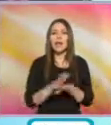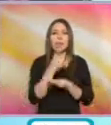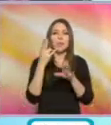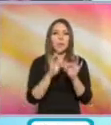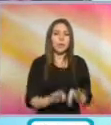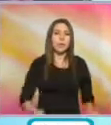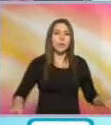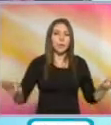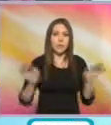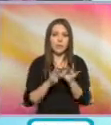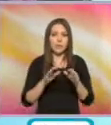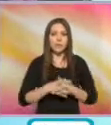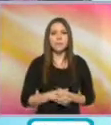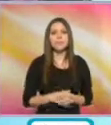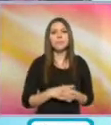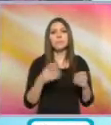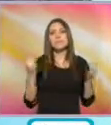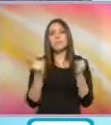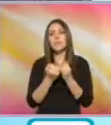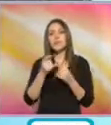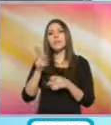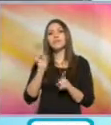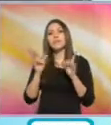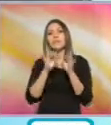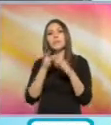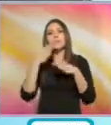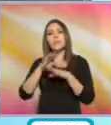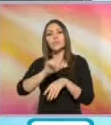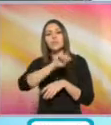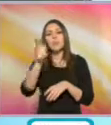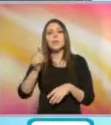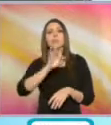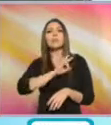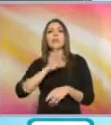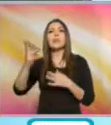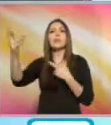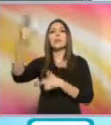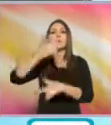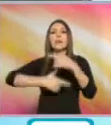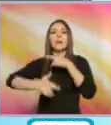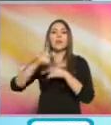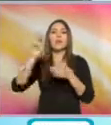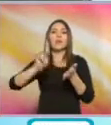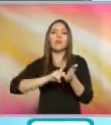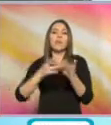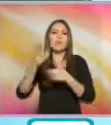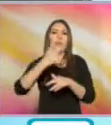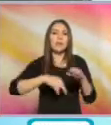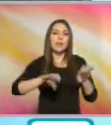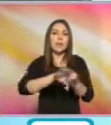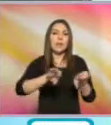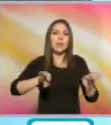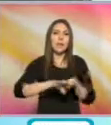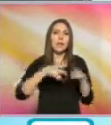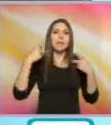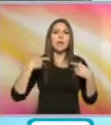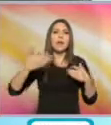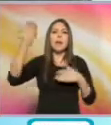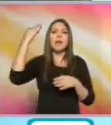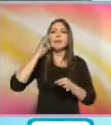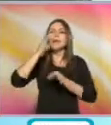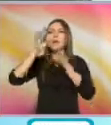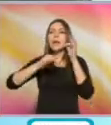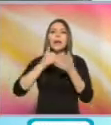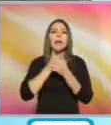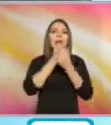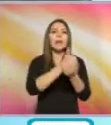importante. También se hablan de otros perfiles que podrían regresar al equipo de Donald Trump, en particular gente que estuvo en la campaña, que ayudó a